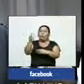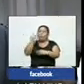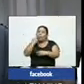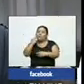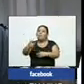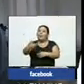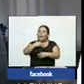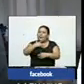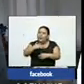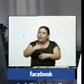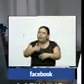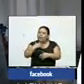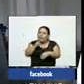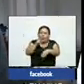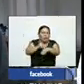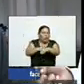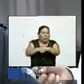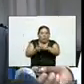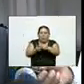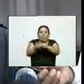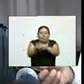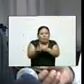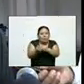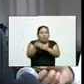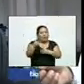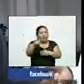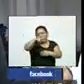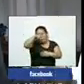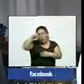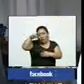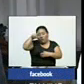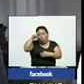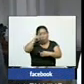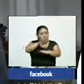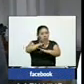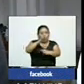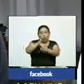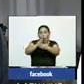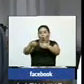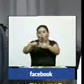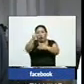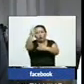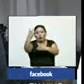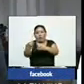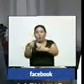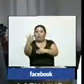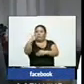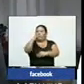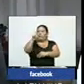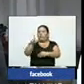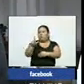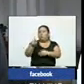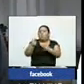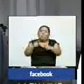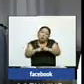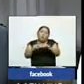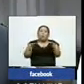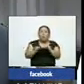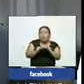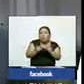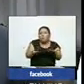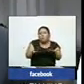difícil cumplir con el plazo que dieron ellos, que era improbable, hasta el 13 de julio. Pero igual,